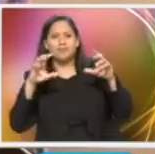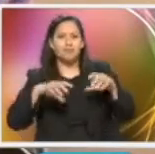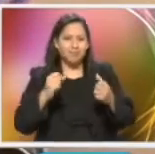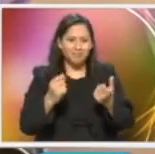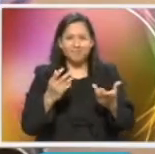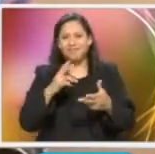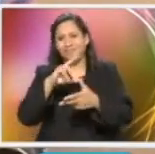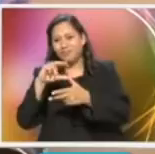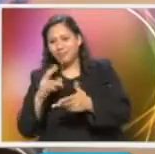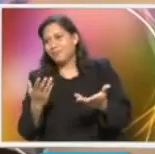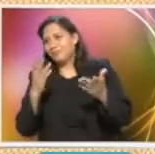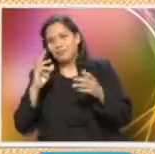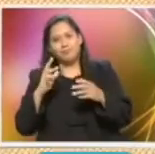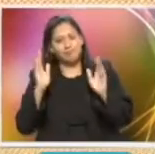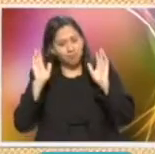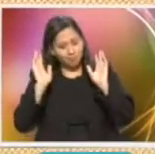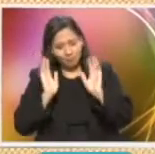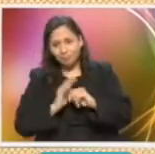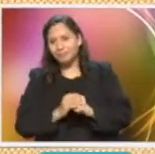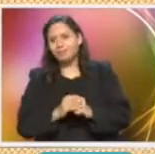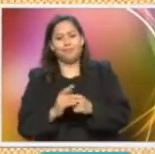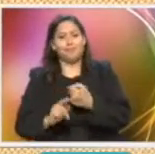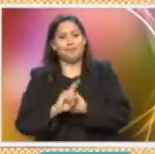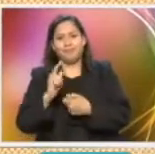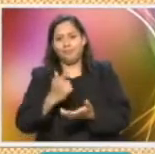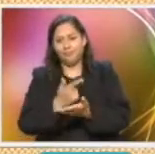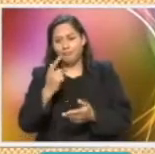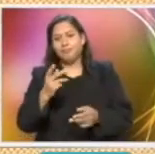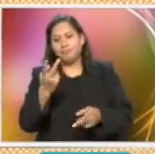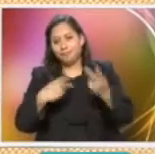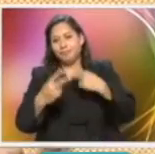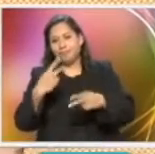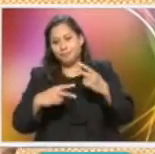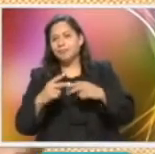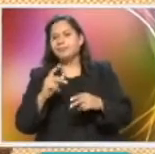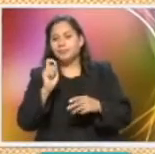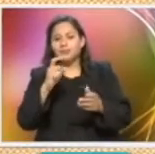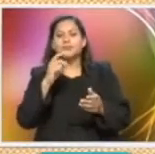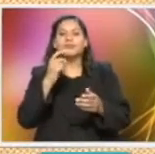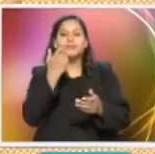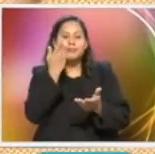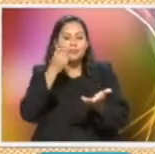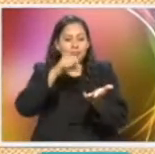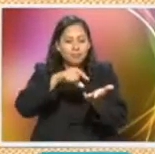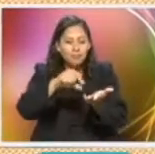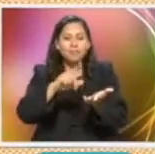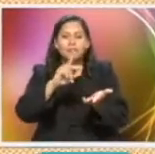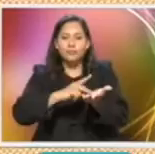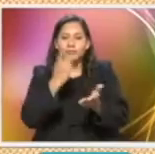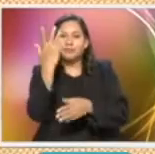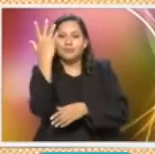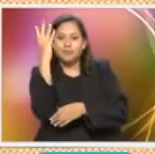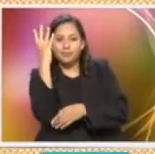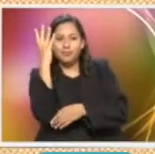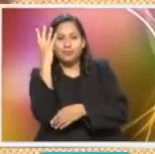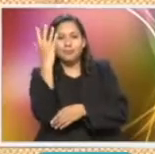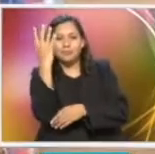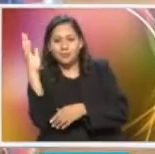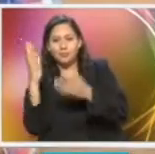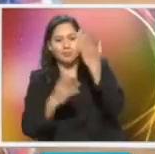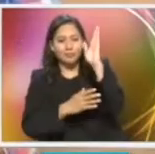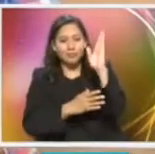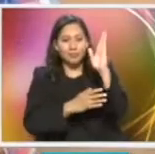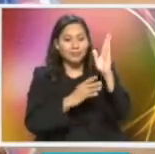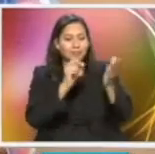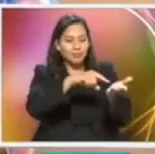sabemos que el cambio climático, la solución está en regenerar bosques y selvas, y por otro lado nos estamos acabando bosques y